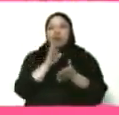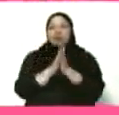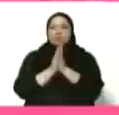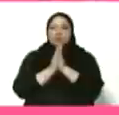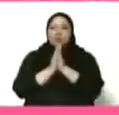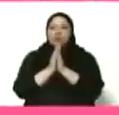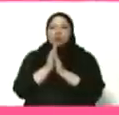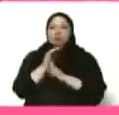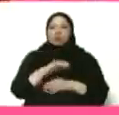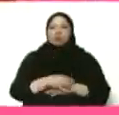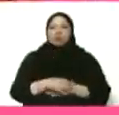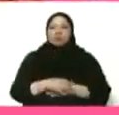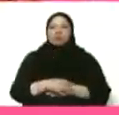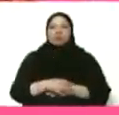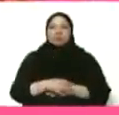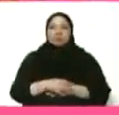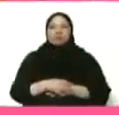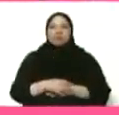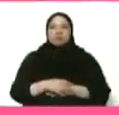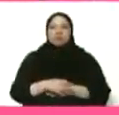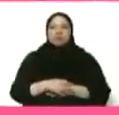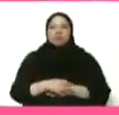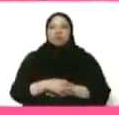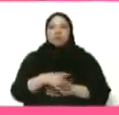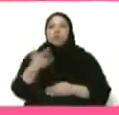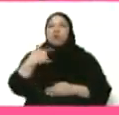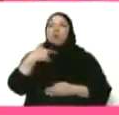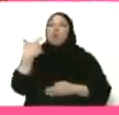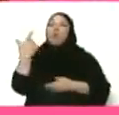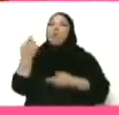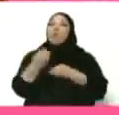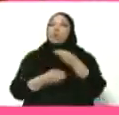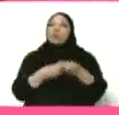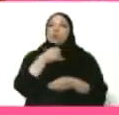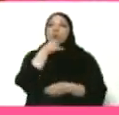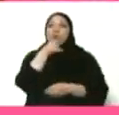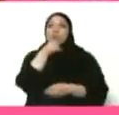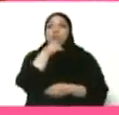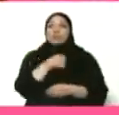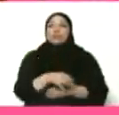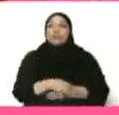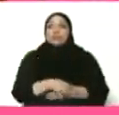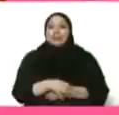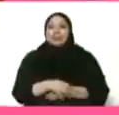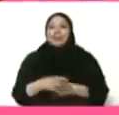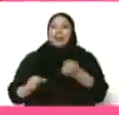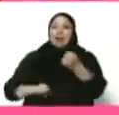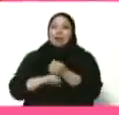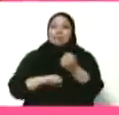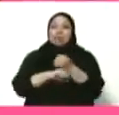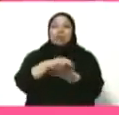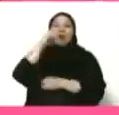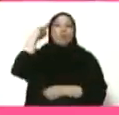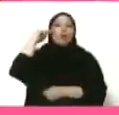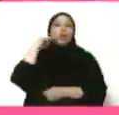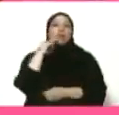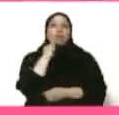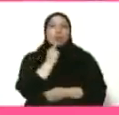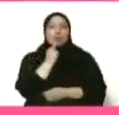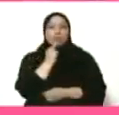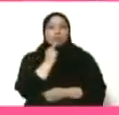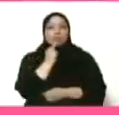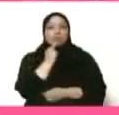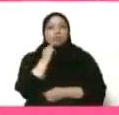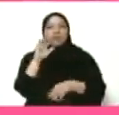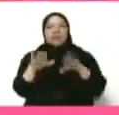Leonardo Infante tenía 15 años, la edad de Ada, cuando Leonardo Infante se fue a apoyar a Bolívar.